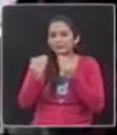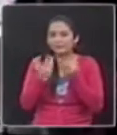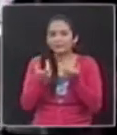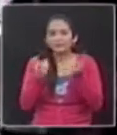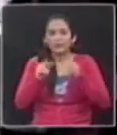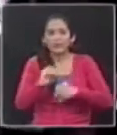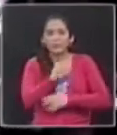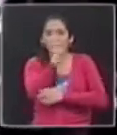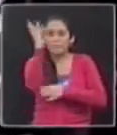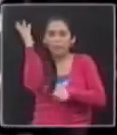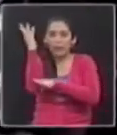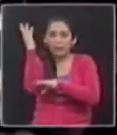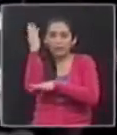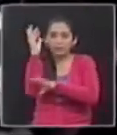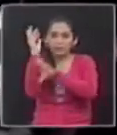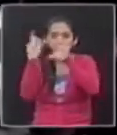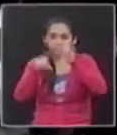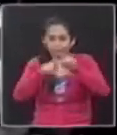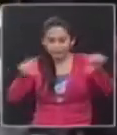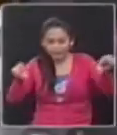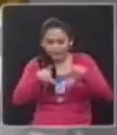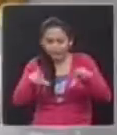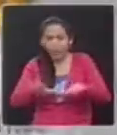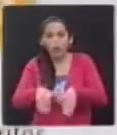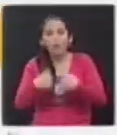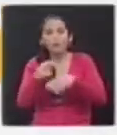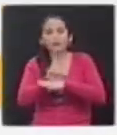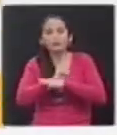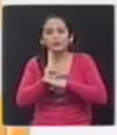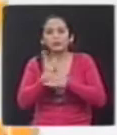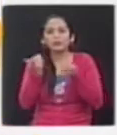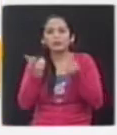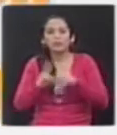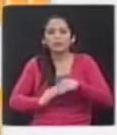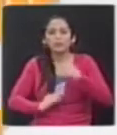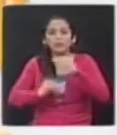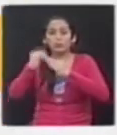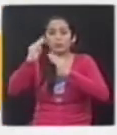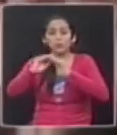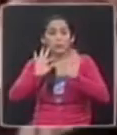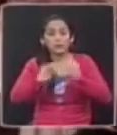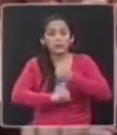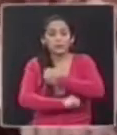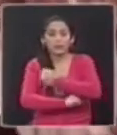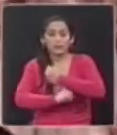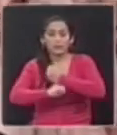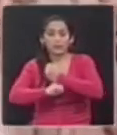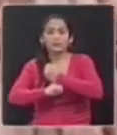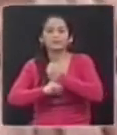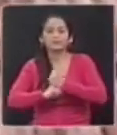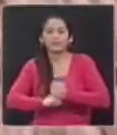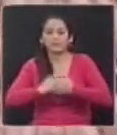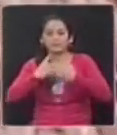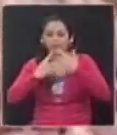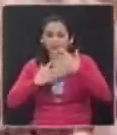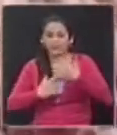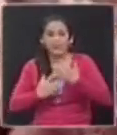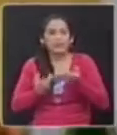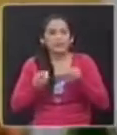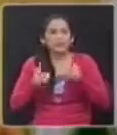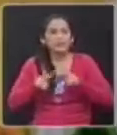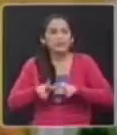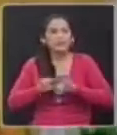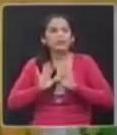la madera, construcción sostenible y también una categoría que está dedicada a los gobiernos